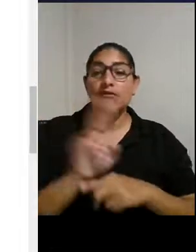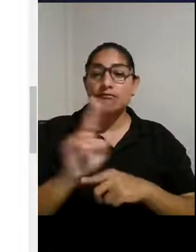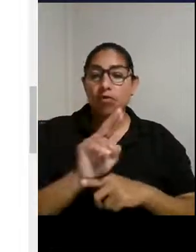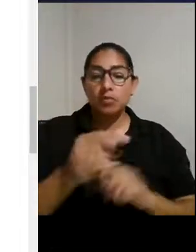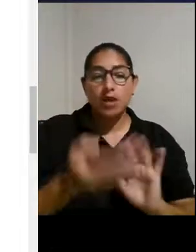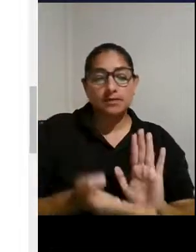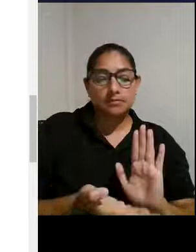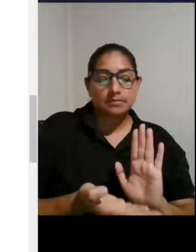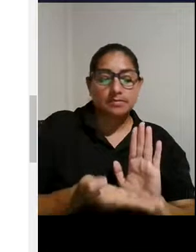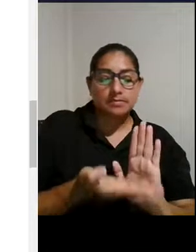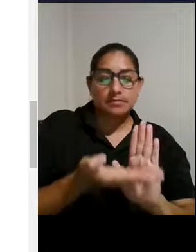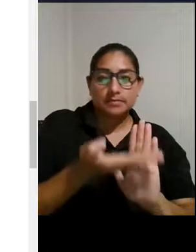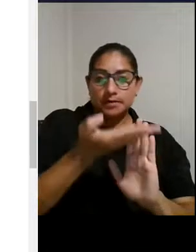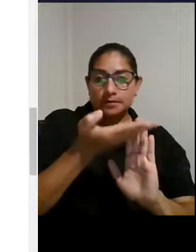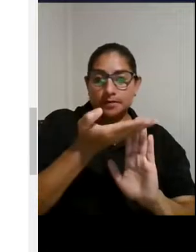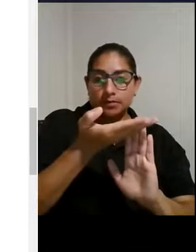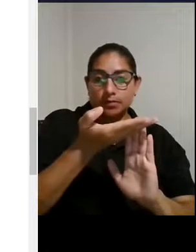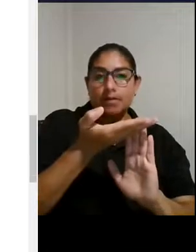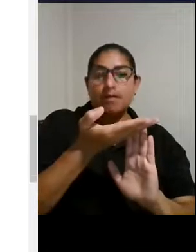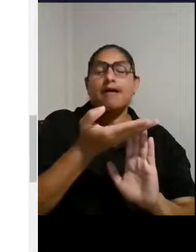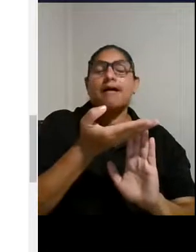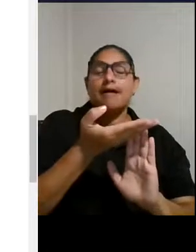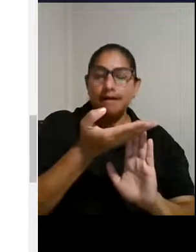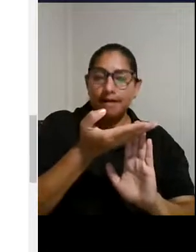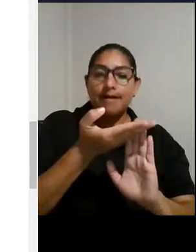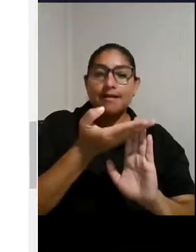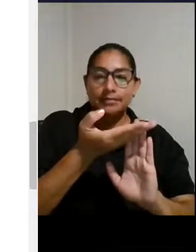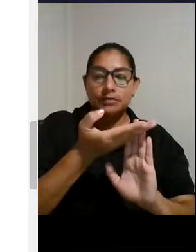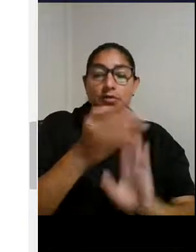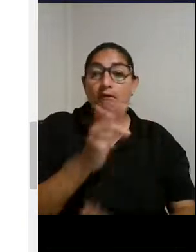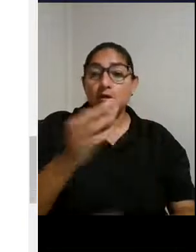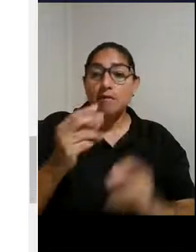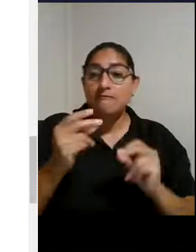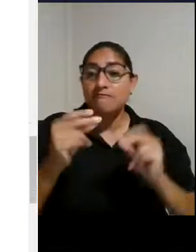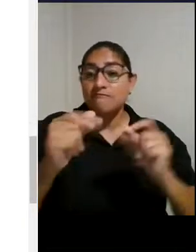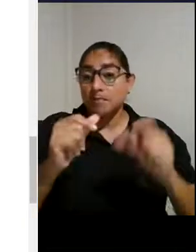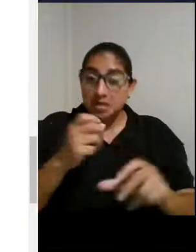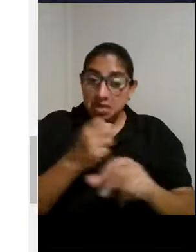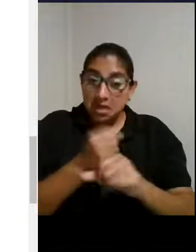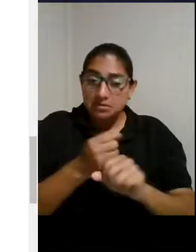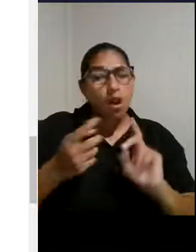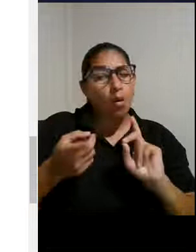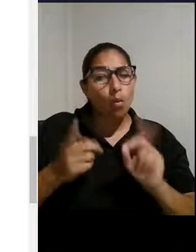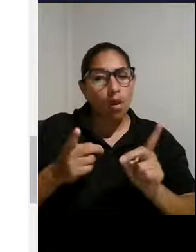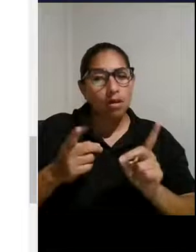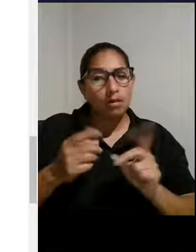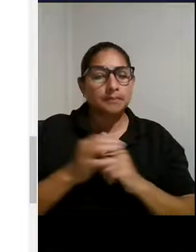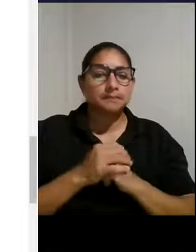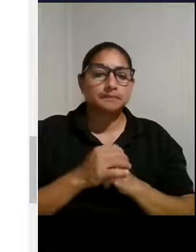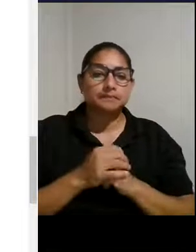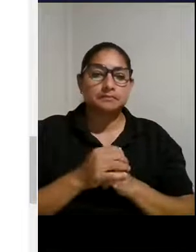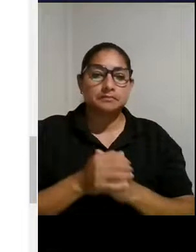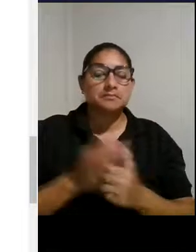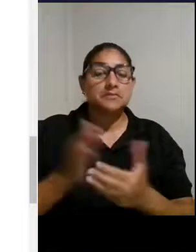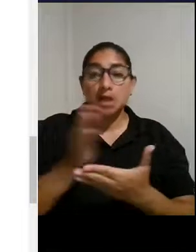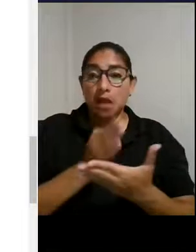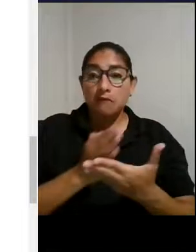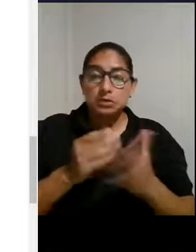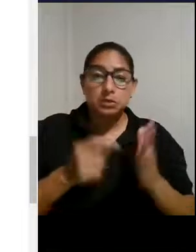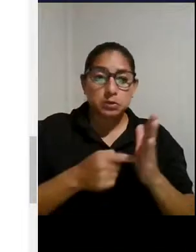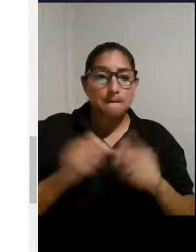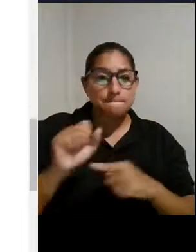incremento. Entonces, una forma muy rápida de hacerla y que en algunas ocasiones practicamos